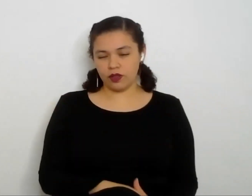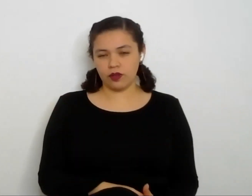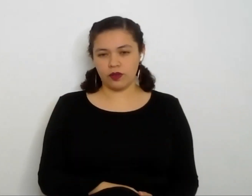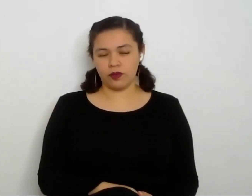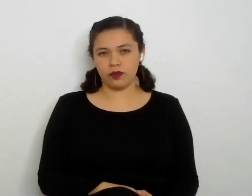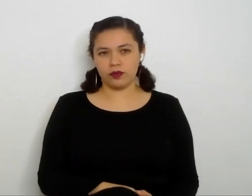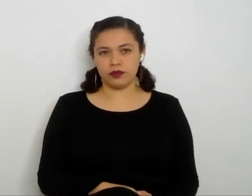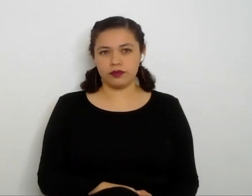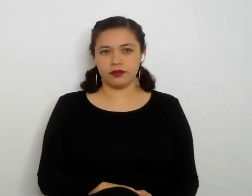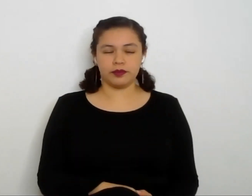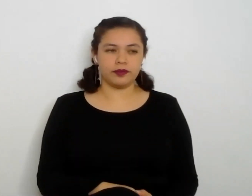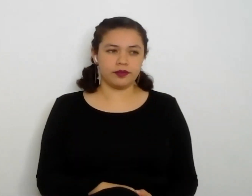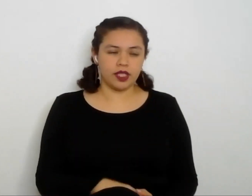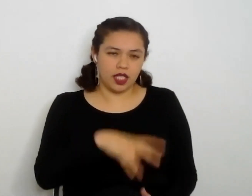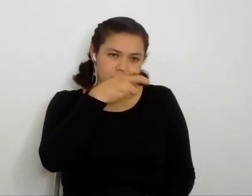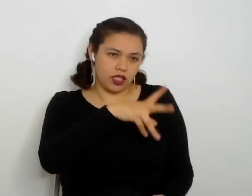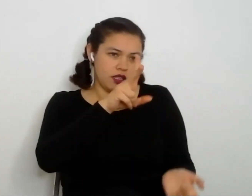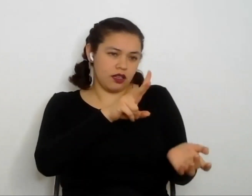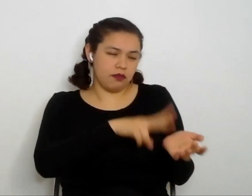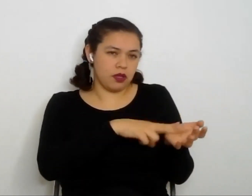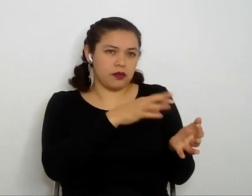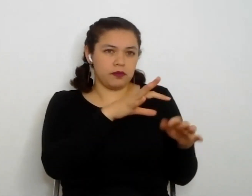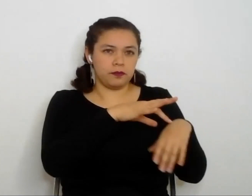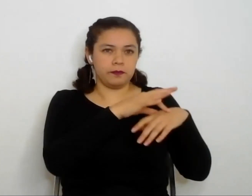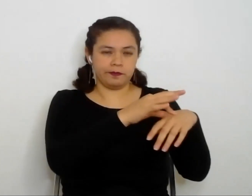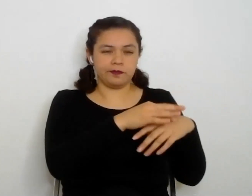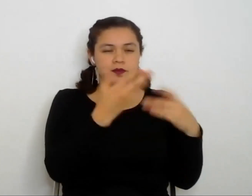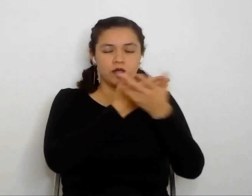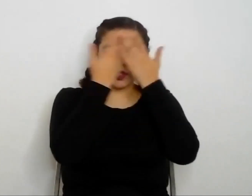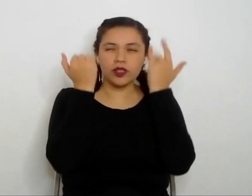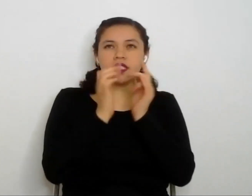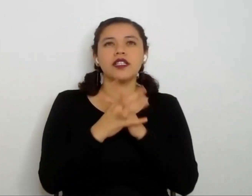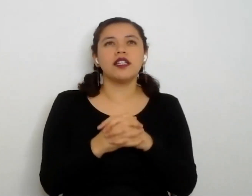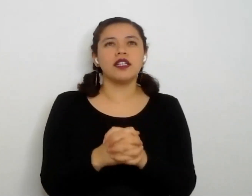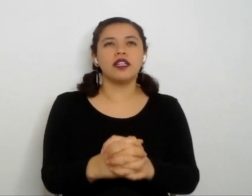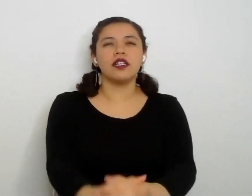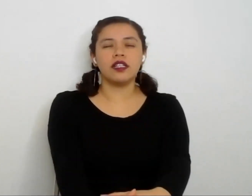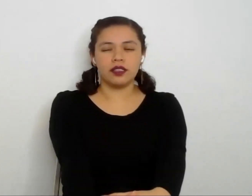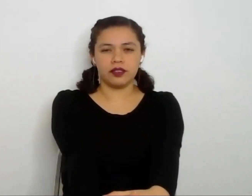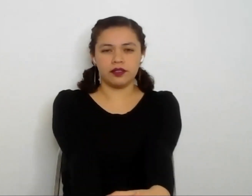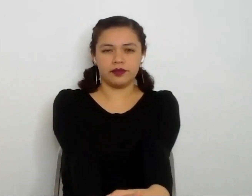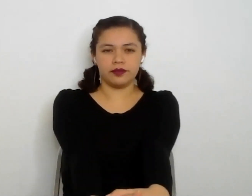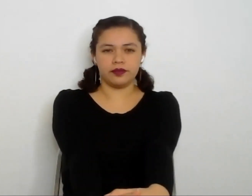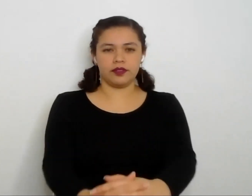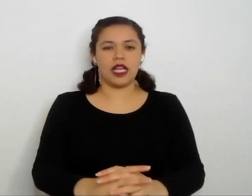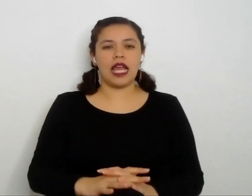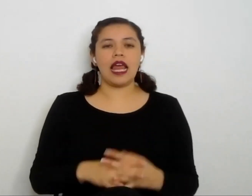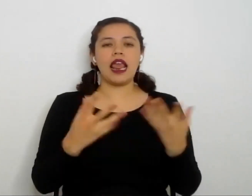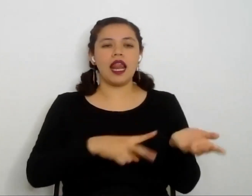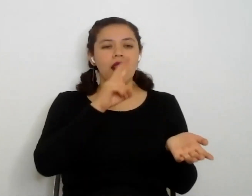Pues es el precio que ponen ahí. No sé si el salario mínimo lo subieron 20%